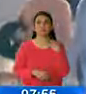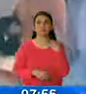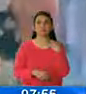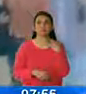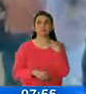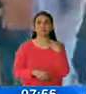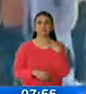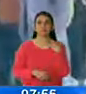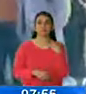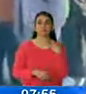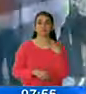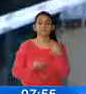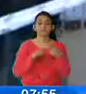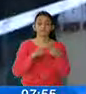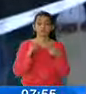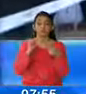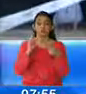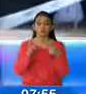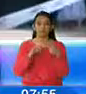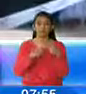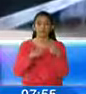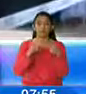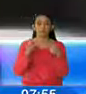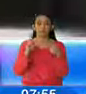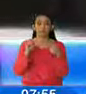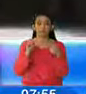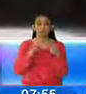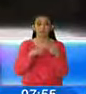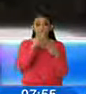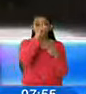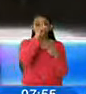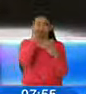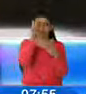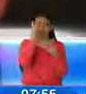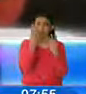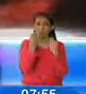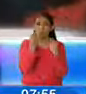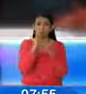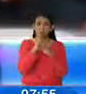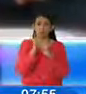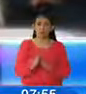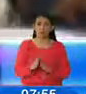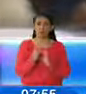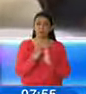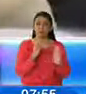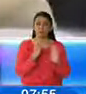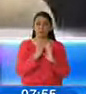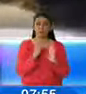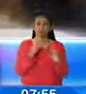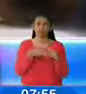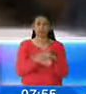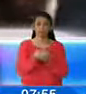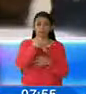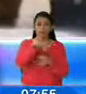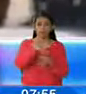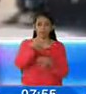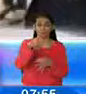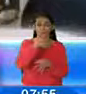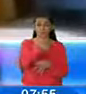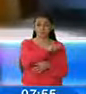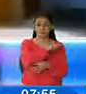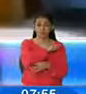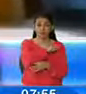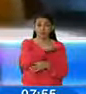En Murcia, Barcelona y Madrid hubo largas filas de compatriotas que llenaron los puntos de recepción de votos. Aquí, en España, vive